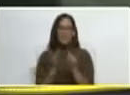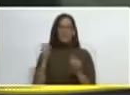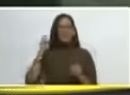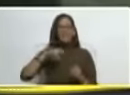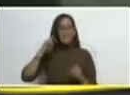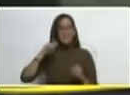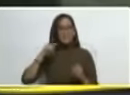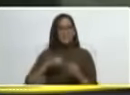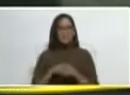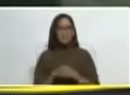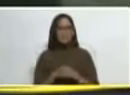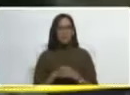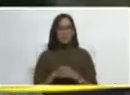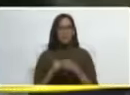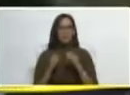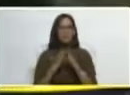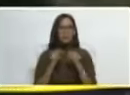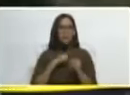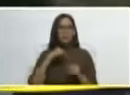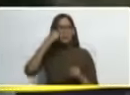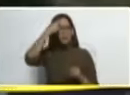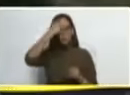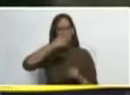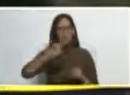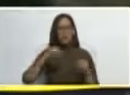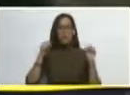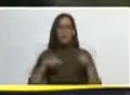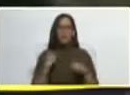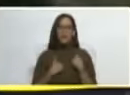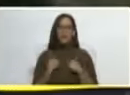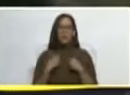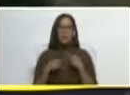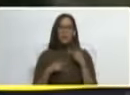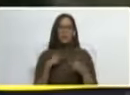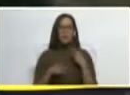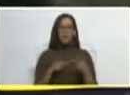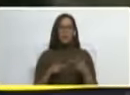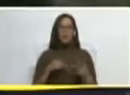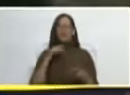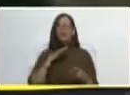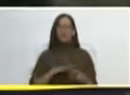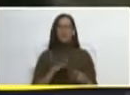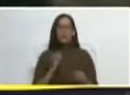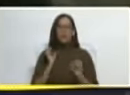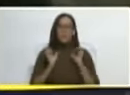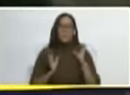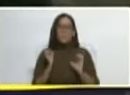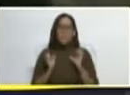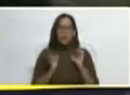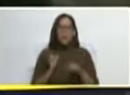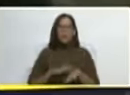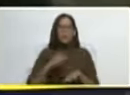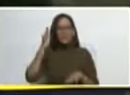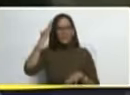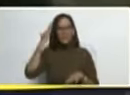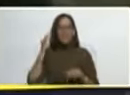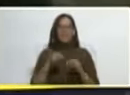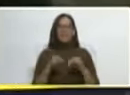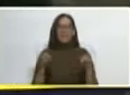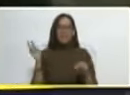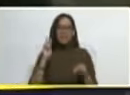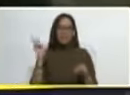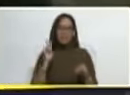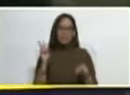necesita todo nuestro pueblo. Hoy miércoles productivo, me quedo muy motivado porque sé que la tierra